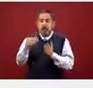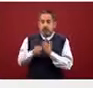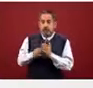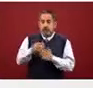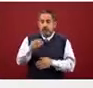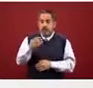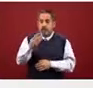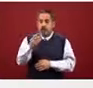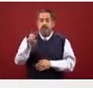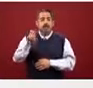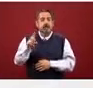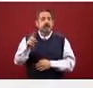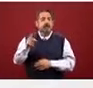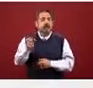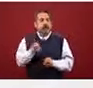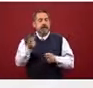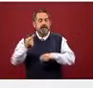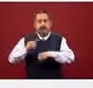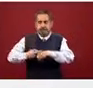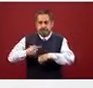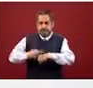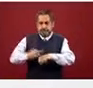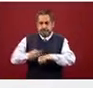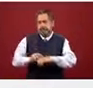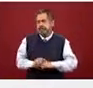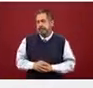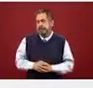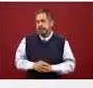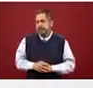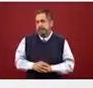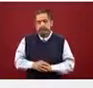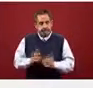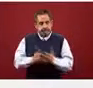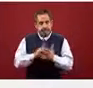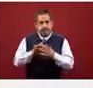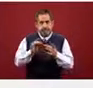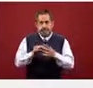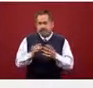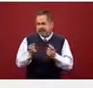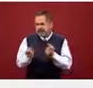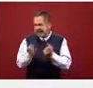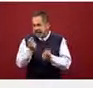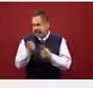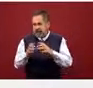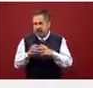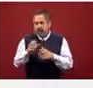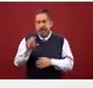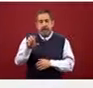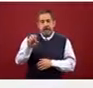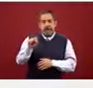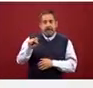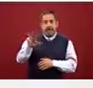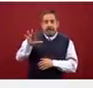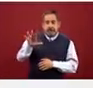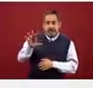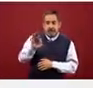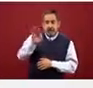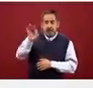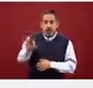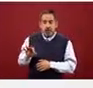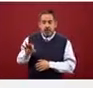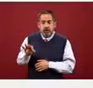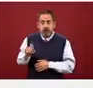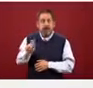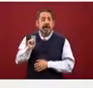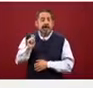casos, y como hemos comentado en varias ocasiones, solo una proporción, en este caso 67%, son